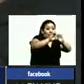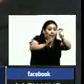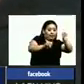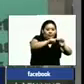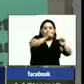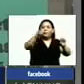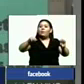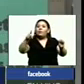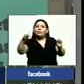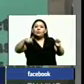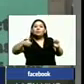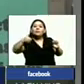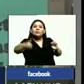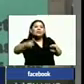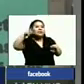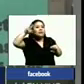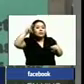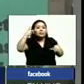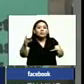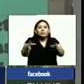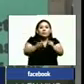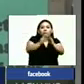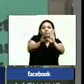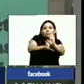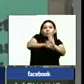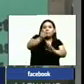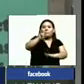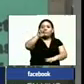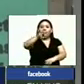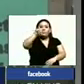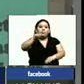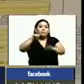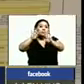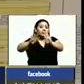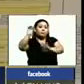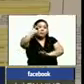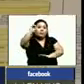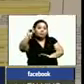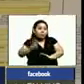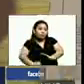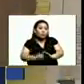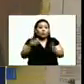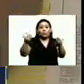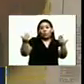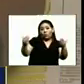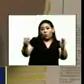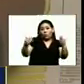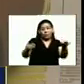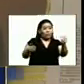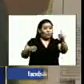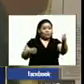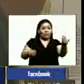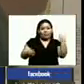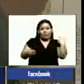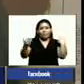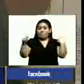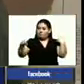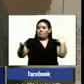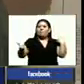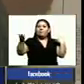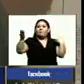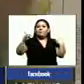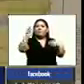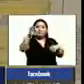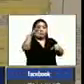julio de este año Lo que refleja un incremento del 3.9% en comparación a 2018 Según el